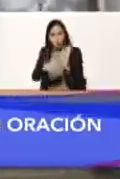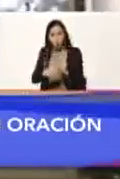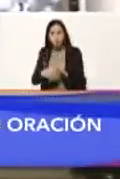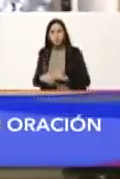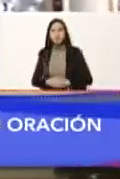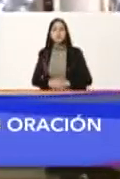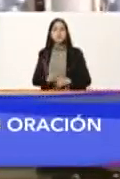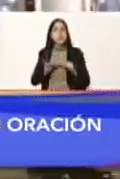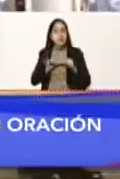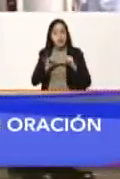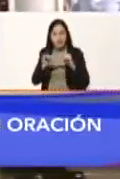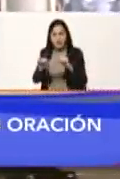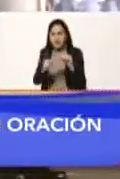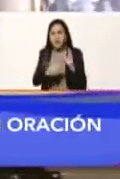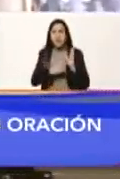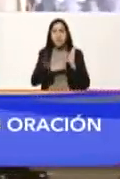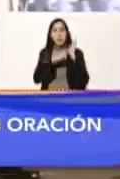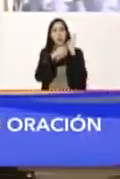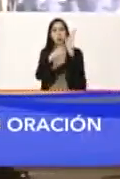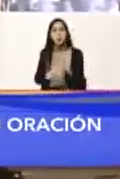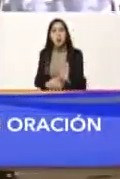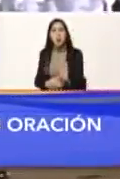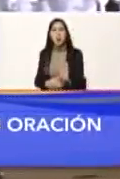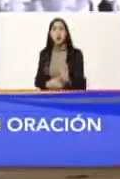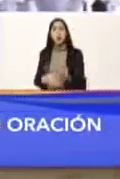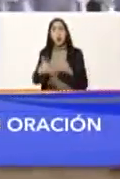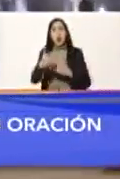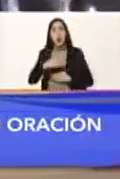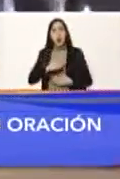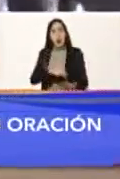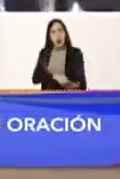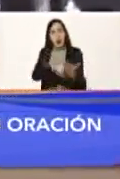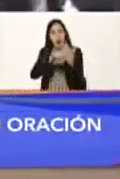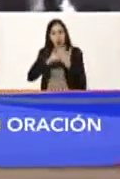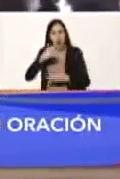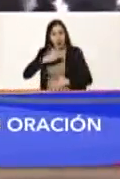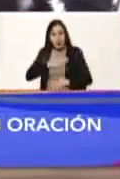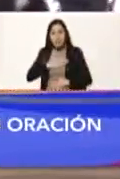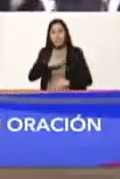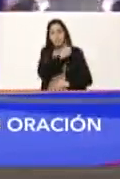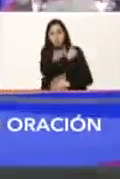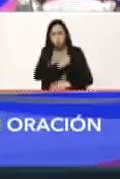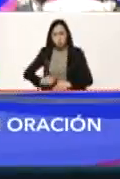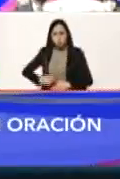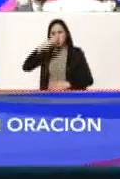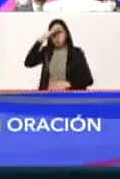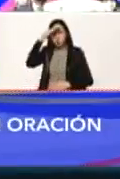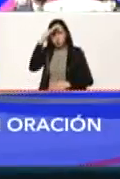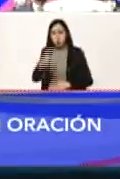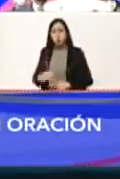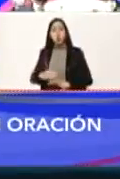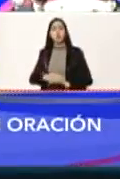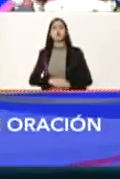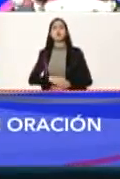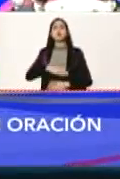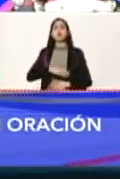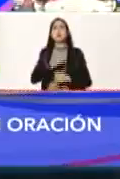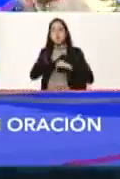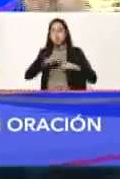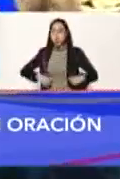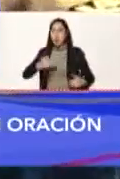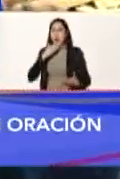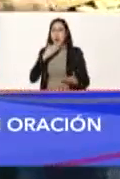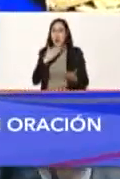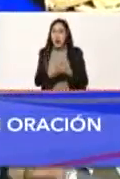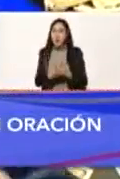que demuestran a mí como comandante en jefe de la Fuerza Armada Nacional Bolivariana. Gracias